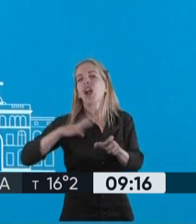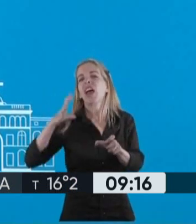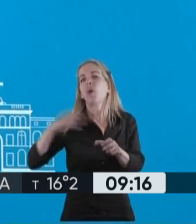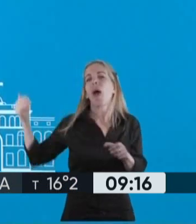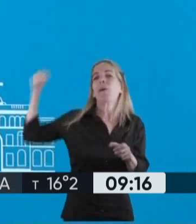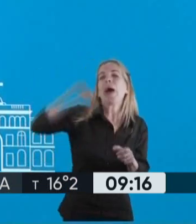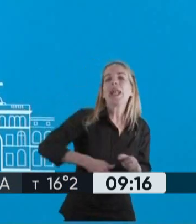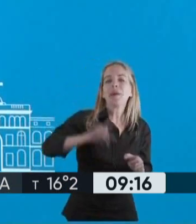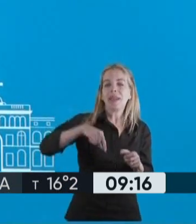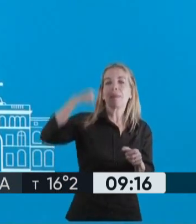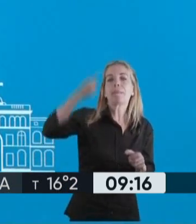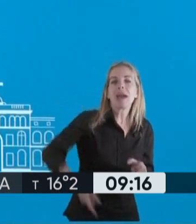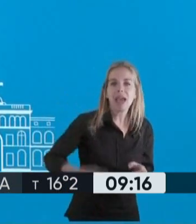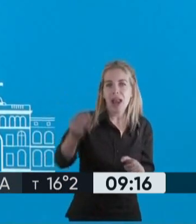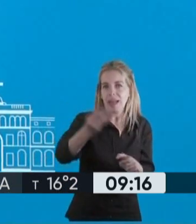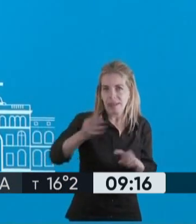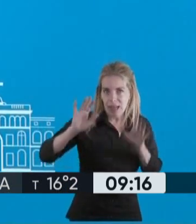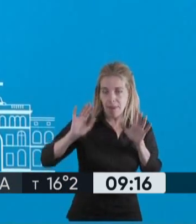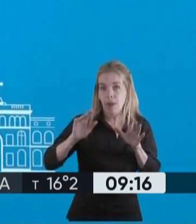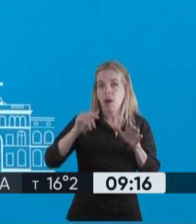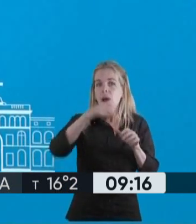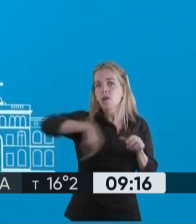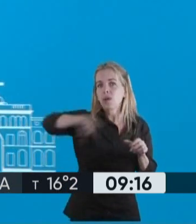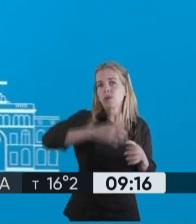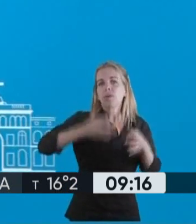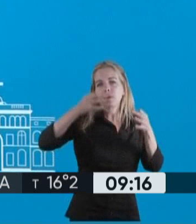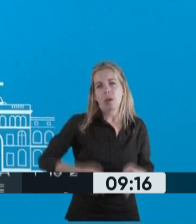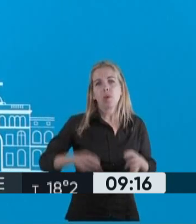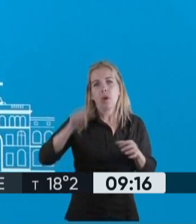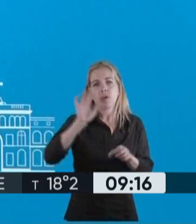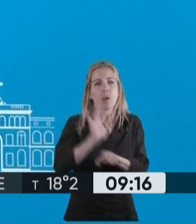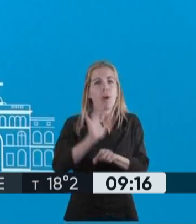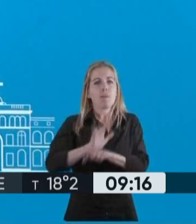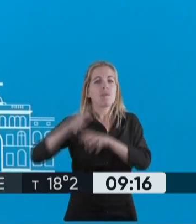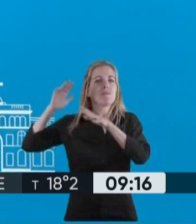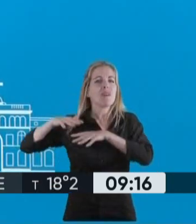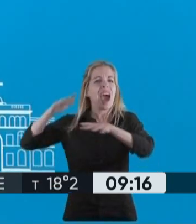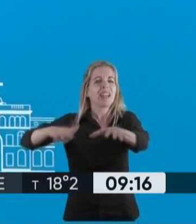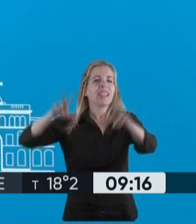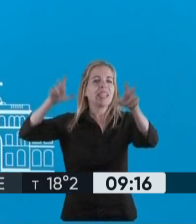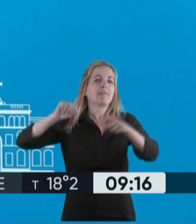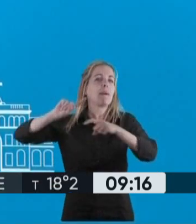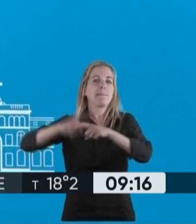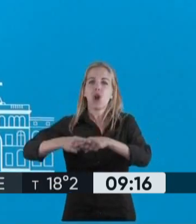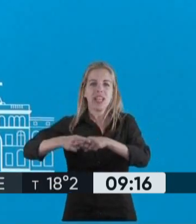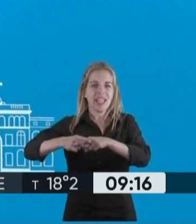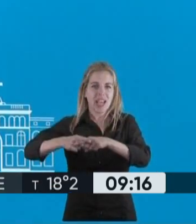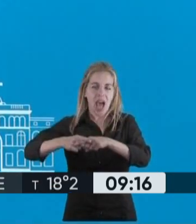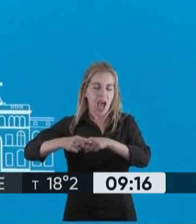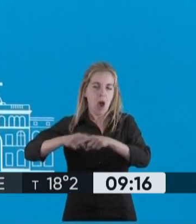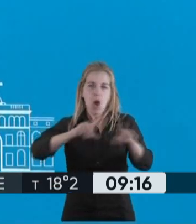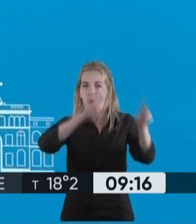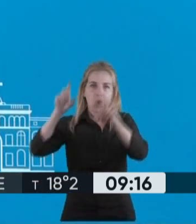o que imaginan que puede suceder, con lo cual no tenemos ninguna duda de que se trata de una marcha absolutamente política y que tiene que ver con otros intereses